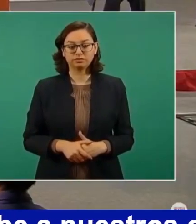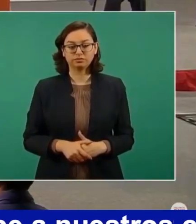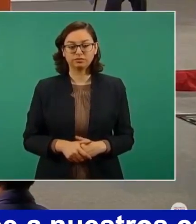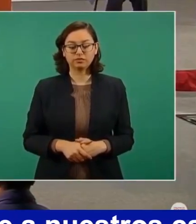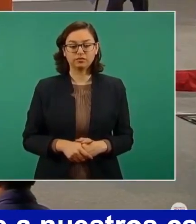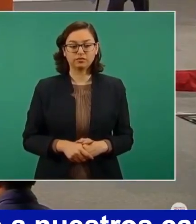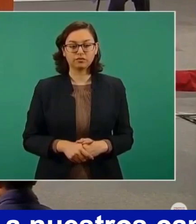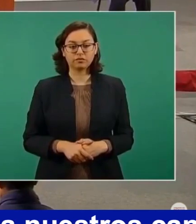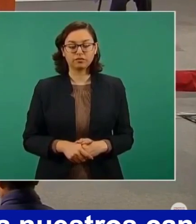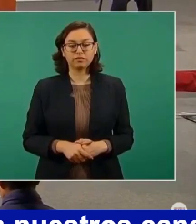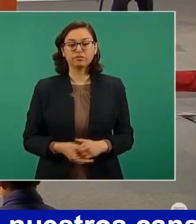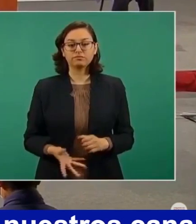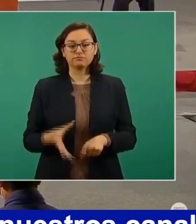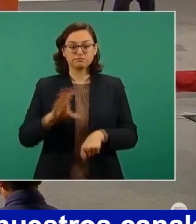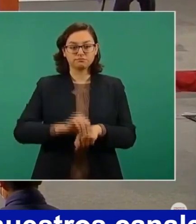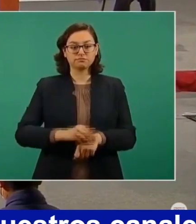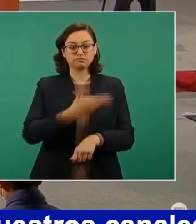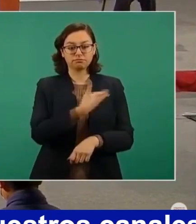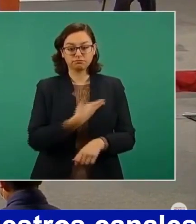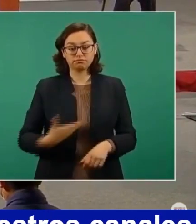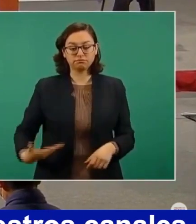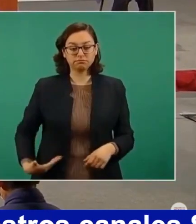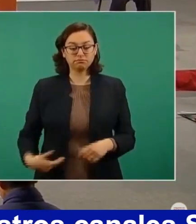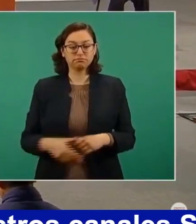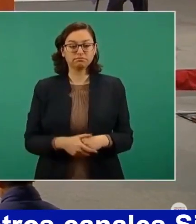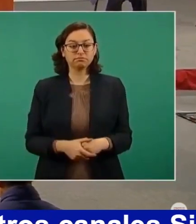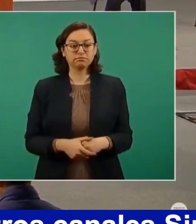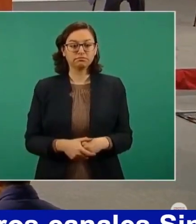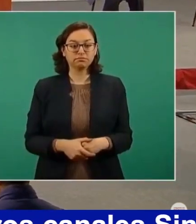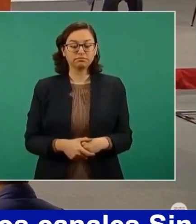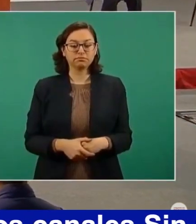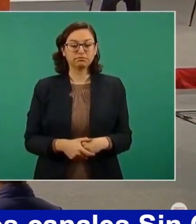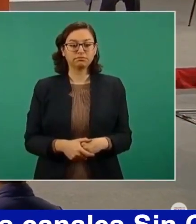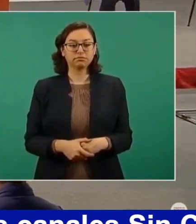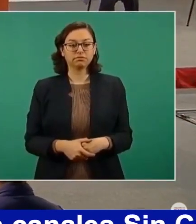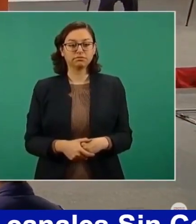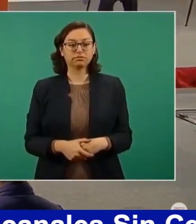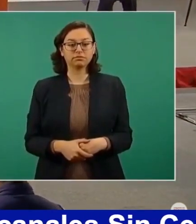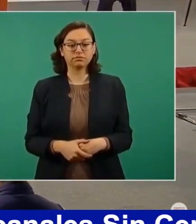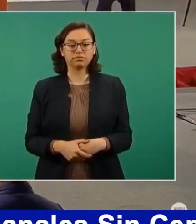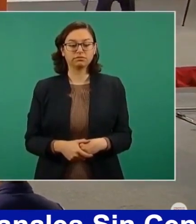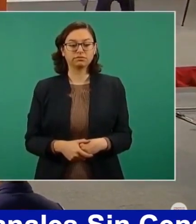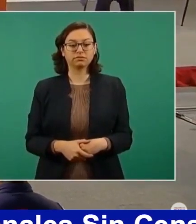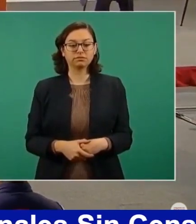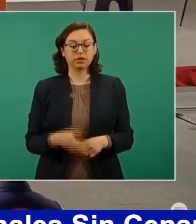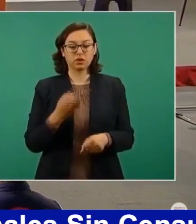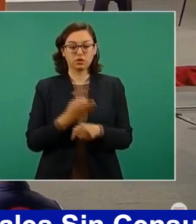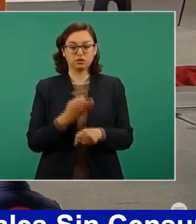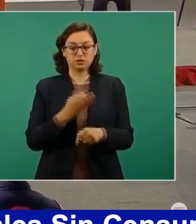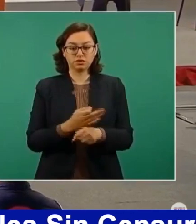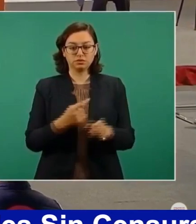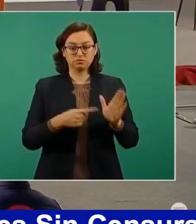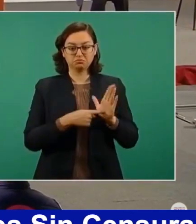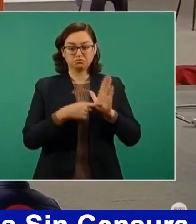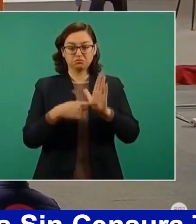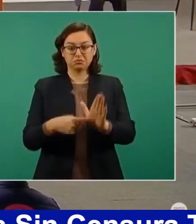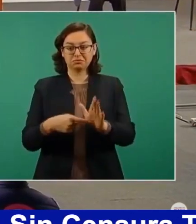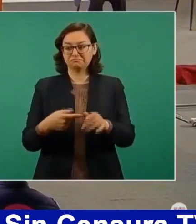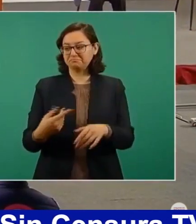Bueno, con su permiso, señor presidente, vamos a ver las imágenes de hace, ¿qué será?, hora y